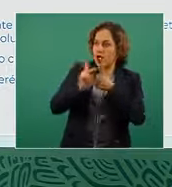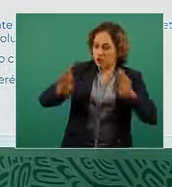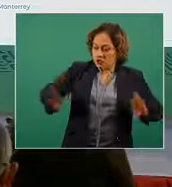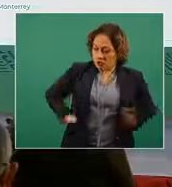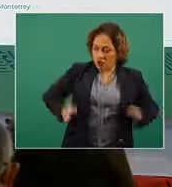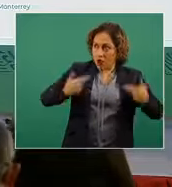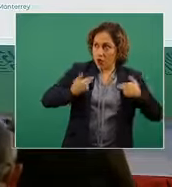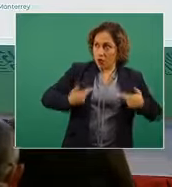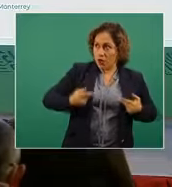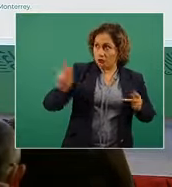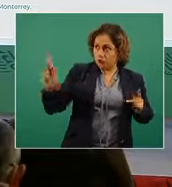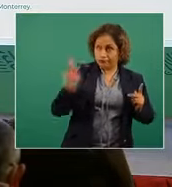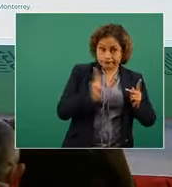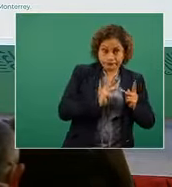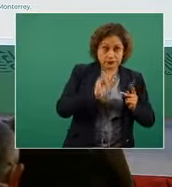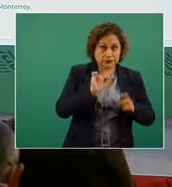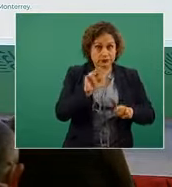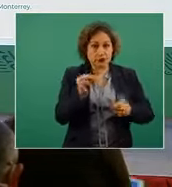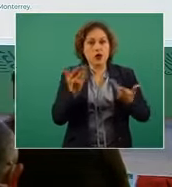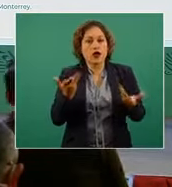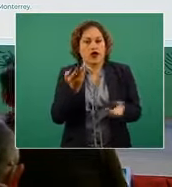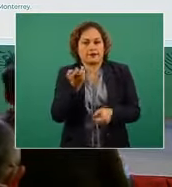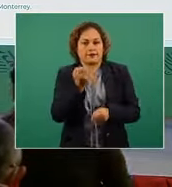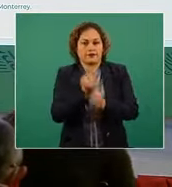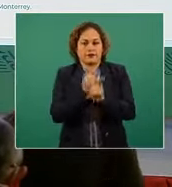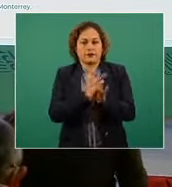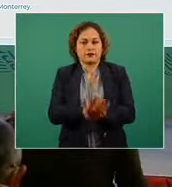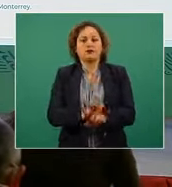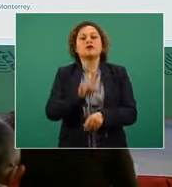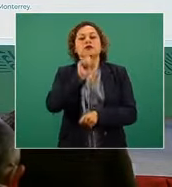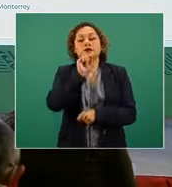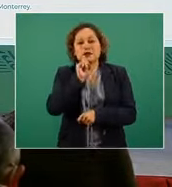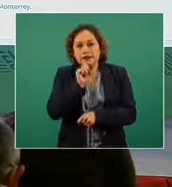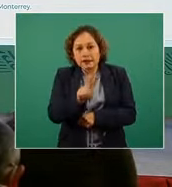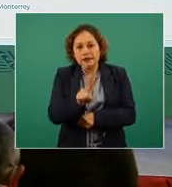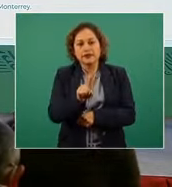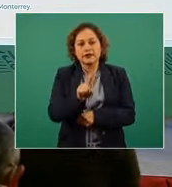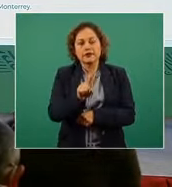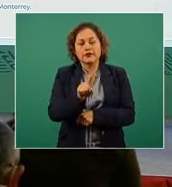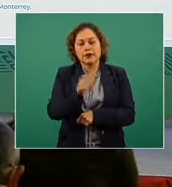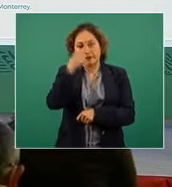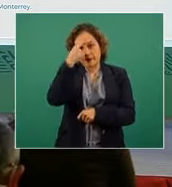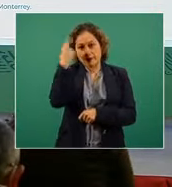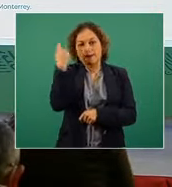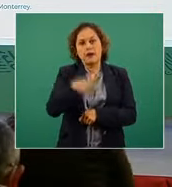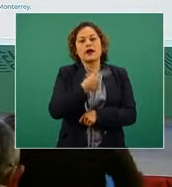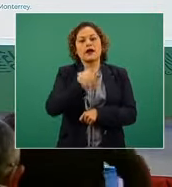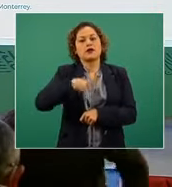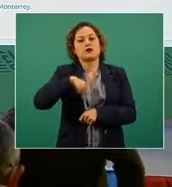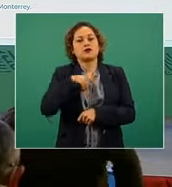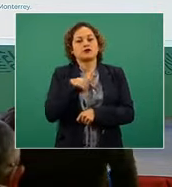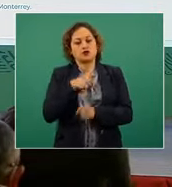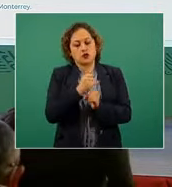segundo, si nos dan un acceso para que podamos tener adquisición si funciona.